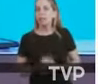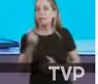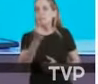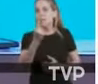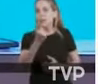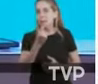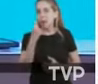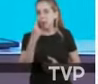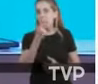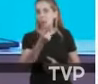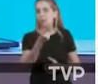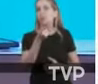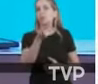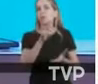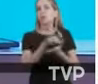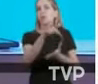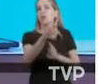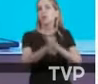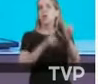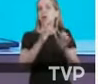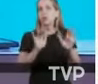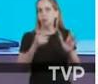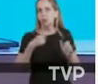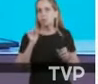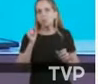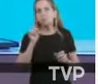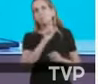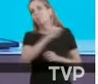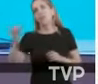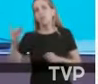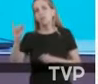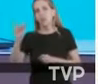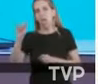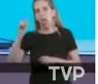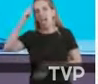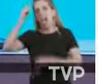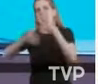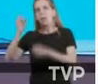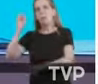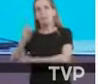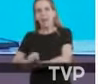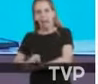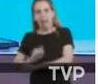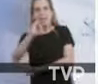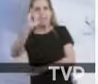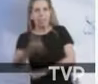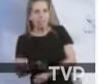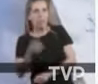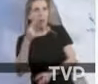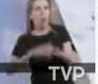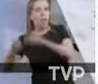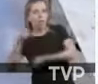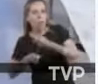primera observación que quiero hacer es que yo denuncié penalmente por el delito de administración fraudulenta a